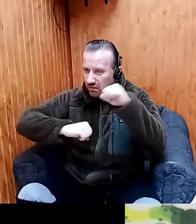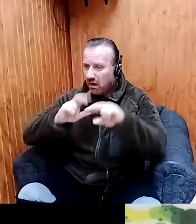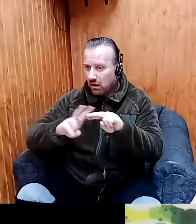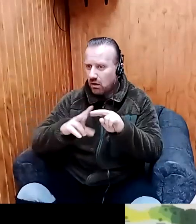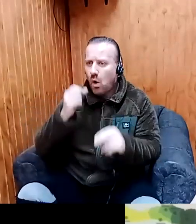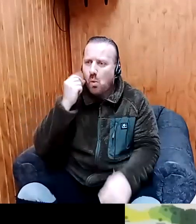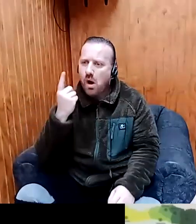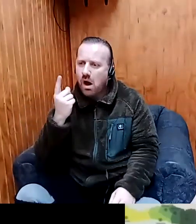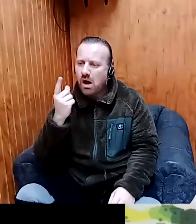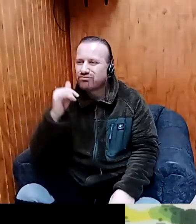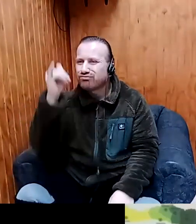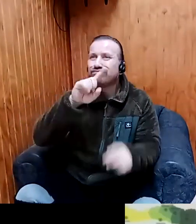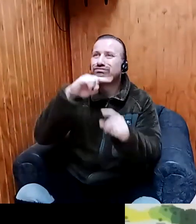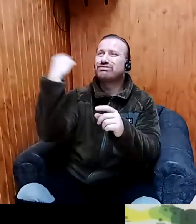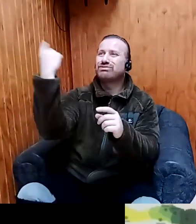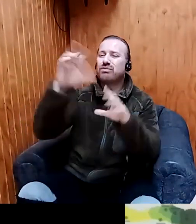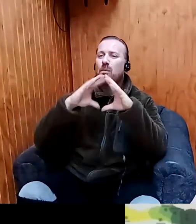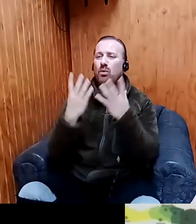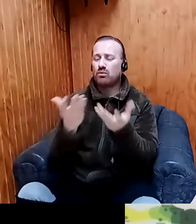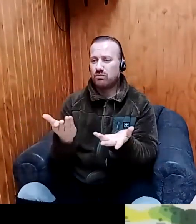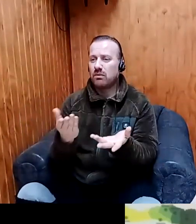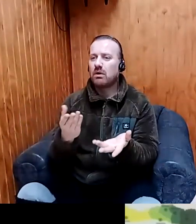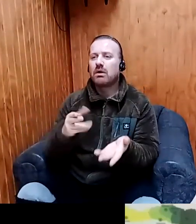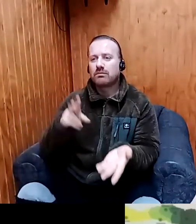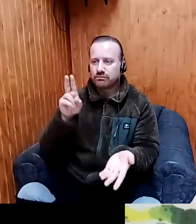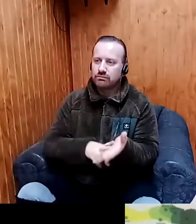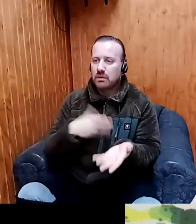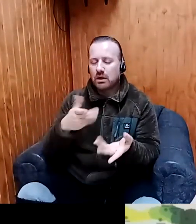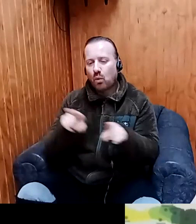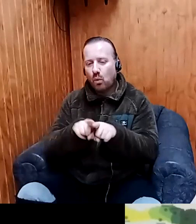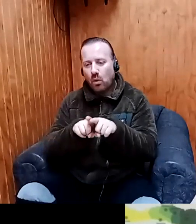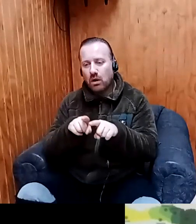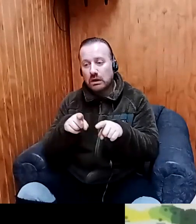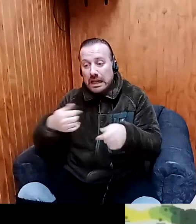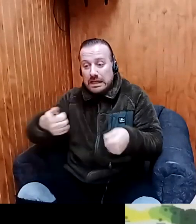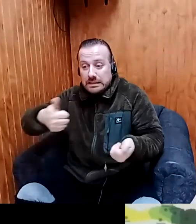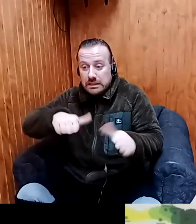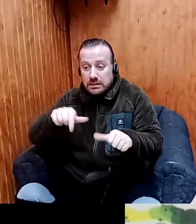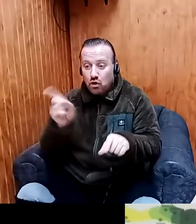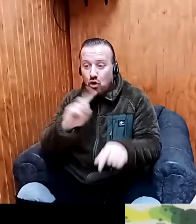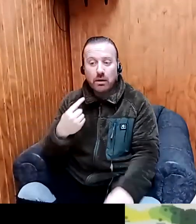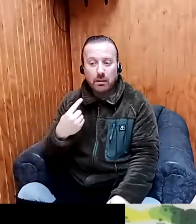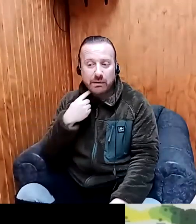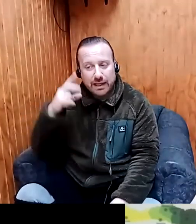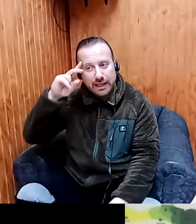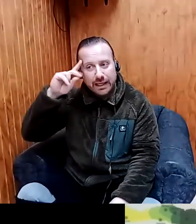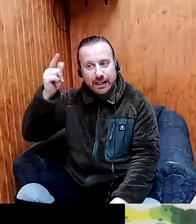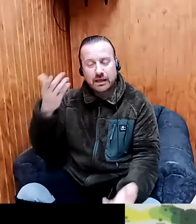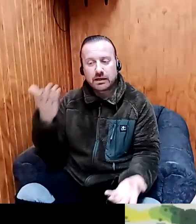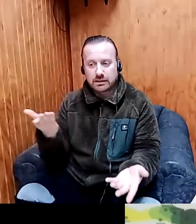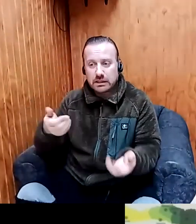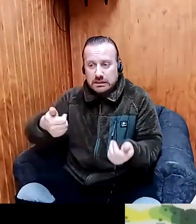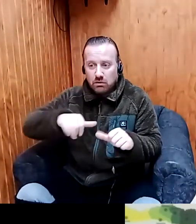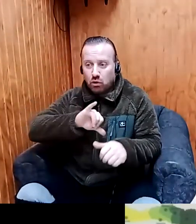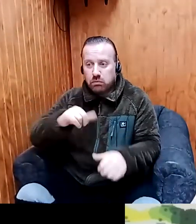industria? En la contaminación. Por lo tanto, es imprescindible vincular la ciencia sin perder las grandes ideas de la ciencia, porque si no nos podemos